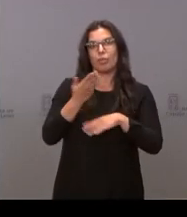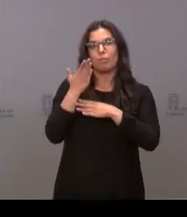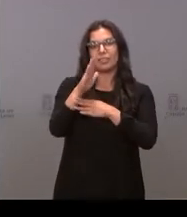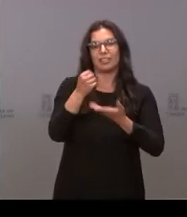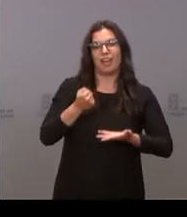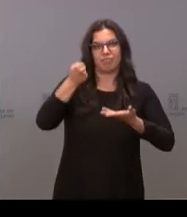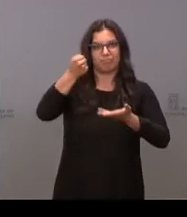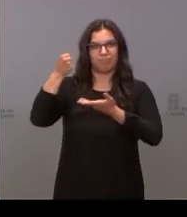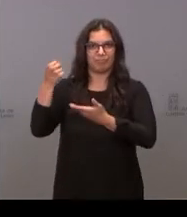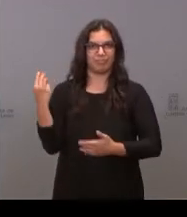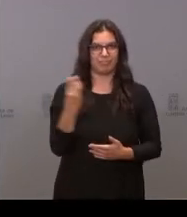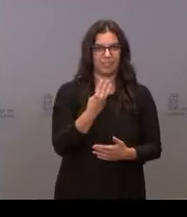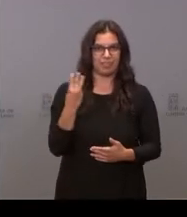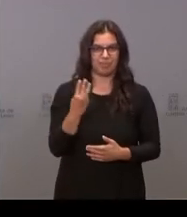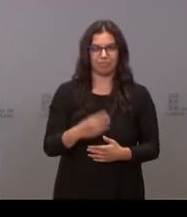trofeos, ¿no?